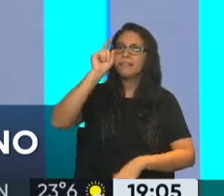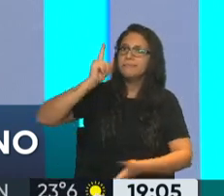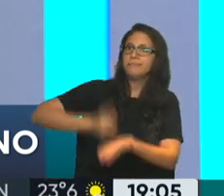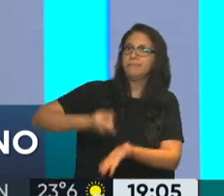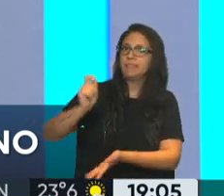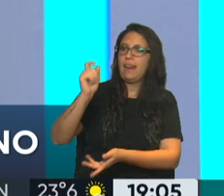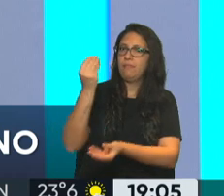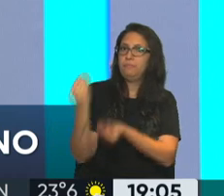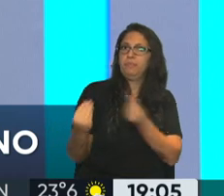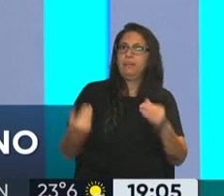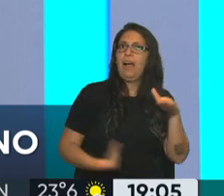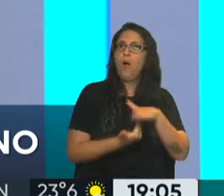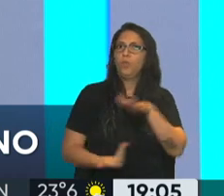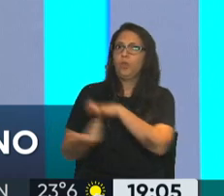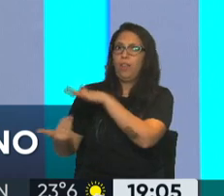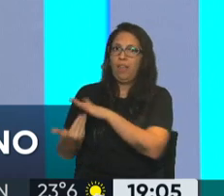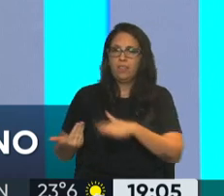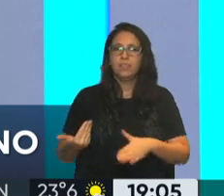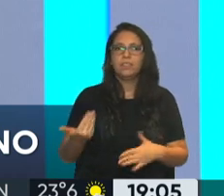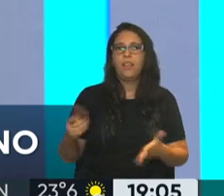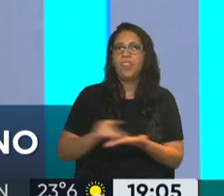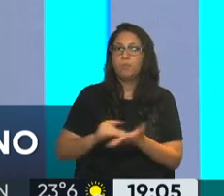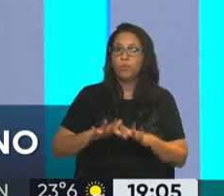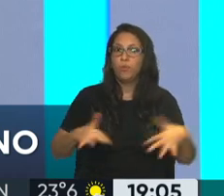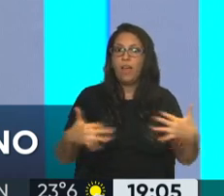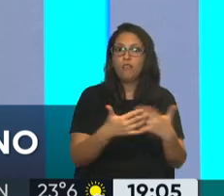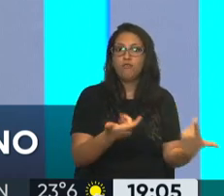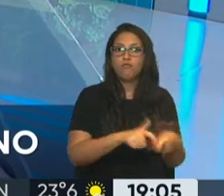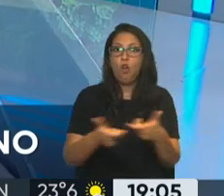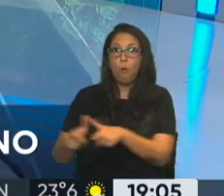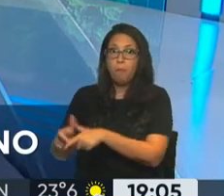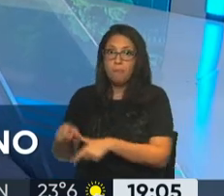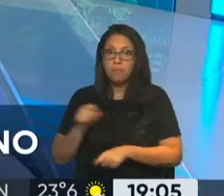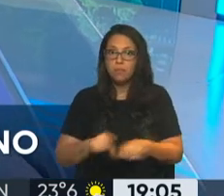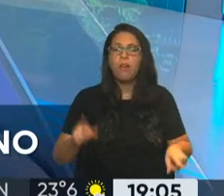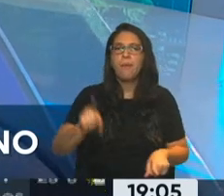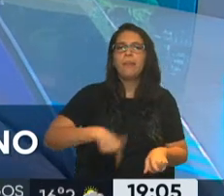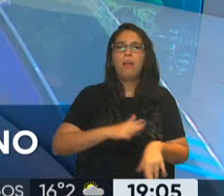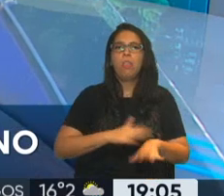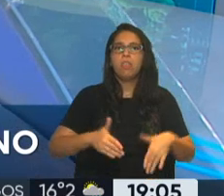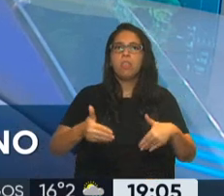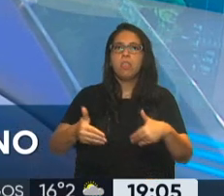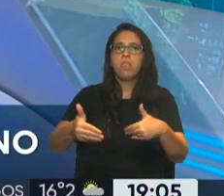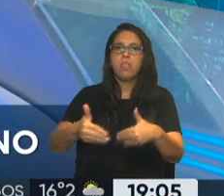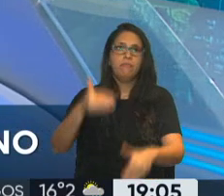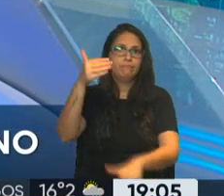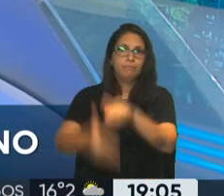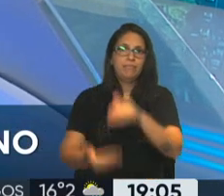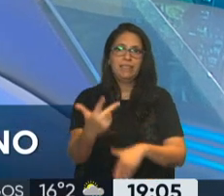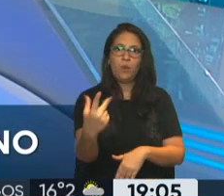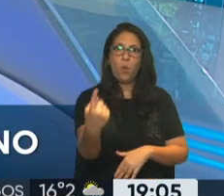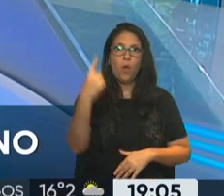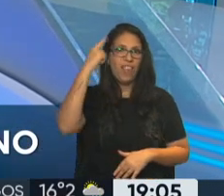de eh la cámara de diputados al frente de las comisiones trajo bastante demora y hay hasta el 31 de